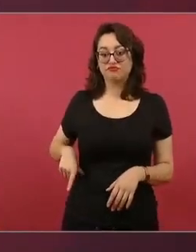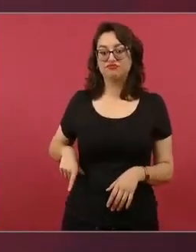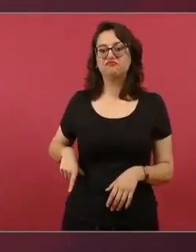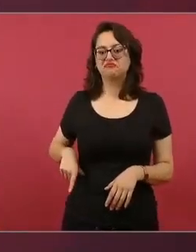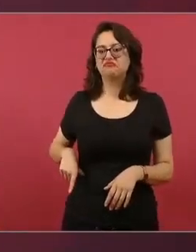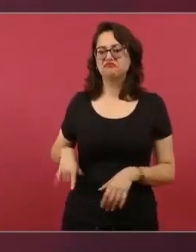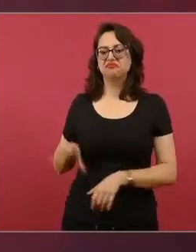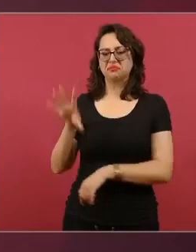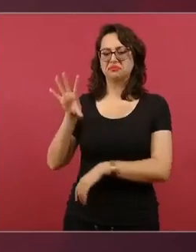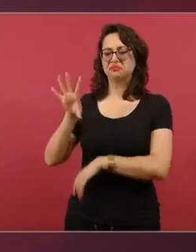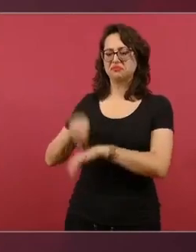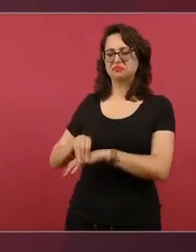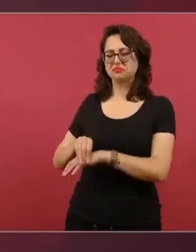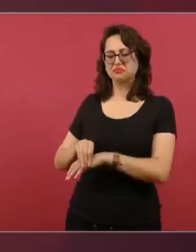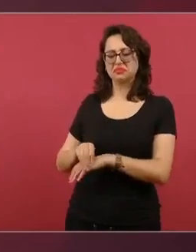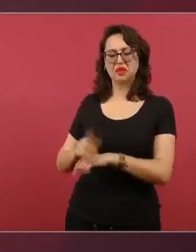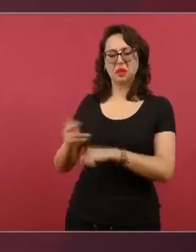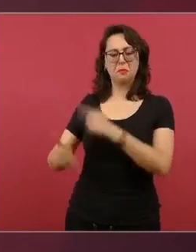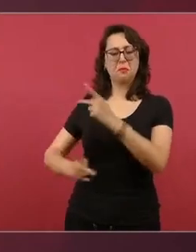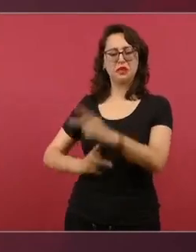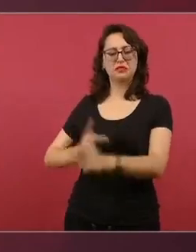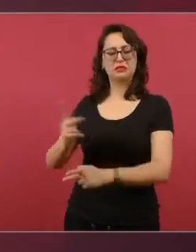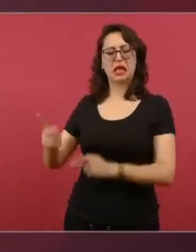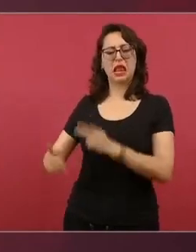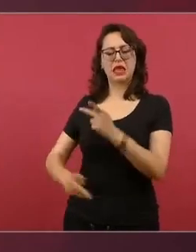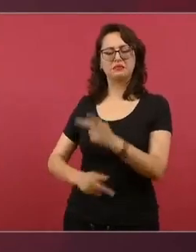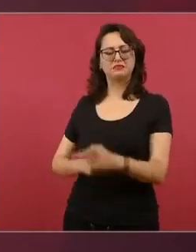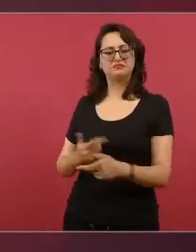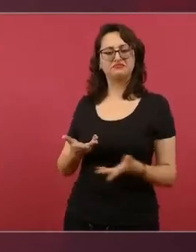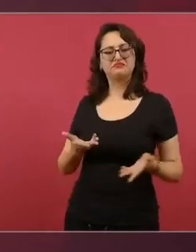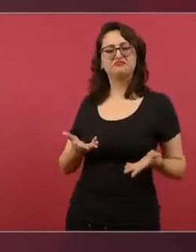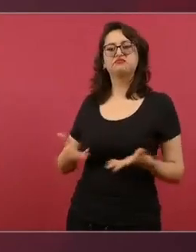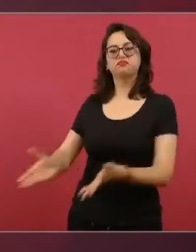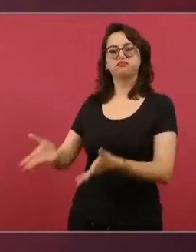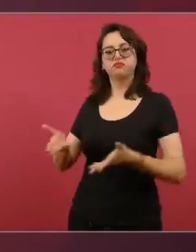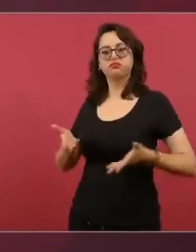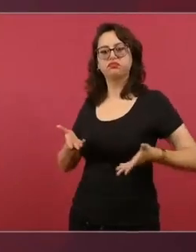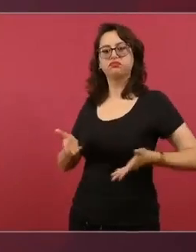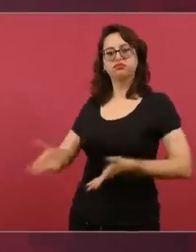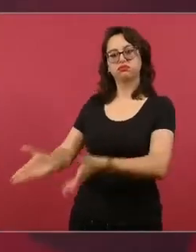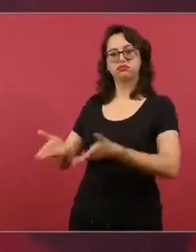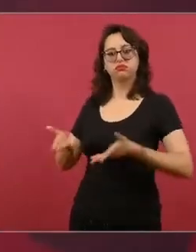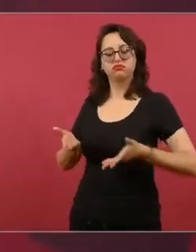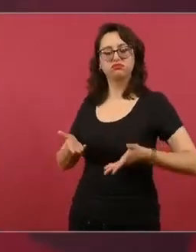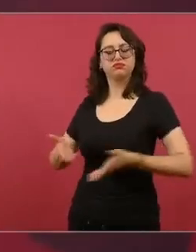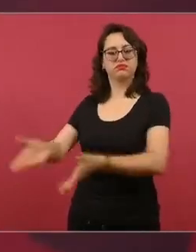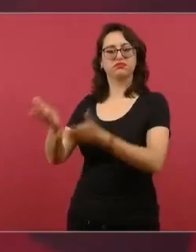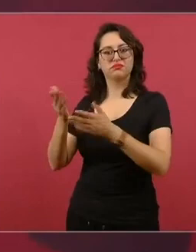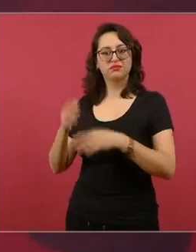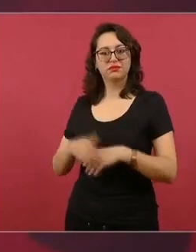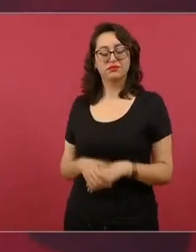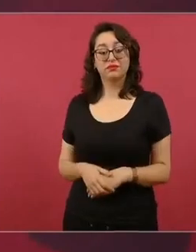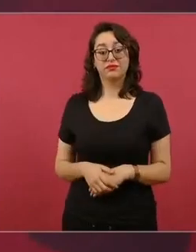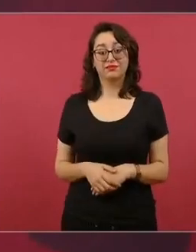ayudó para que los organismos internacionales, el Fondo Monetario Internacional,